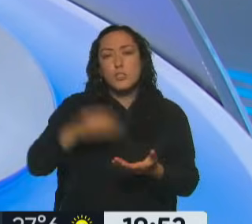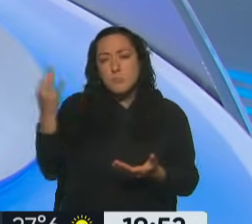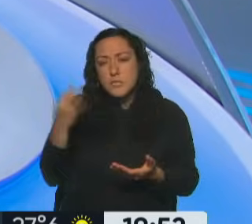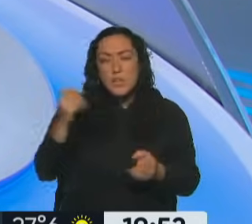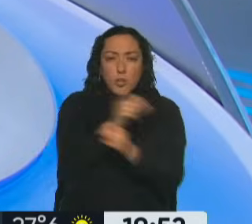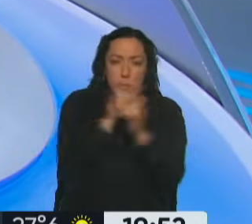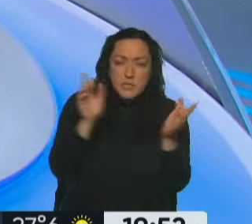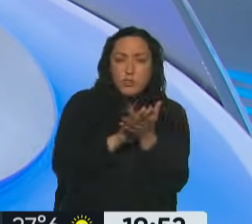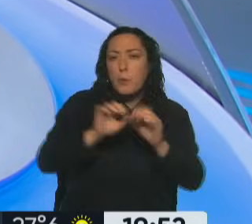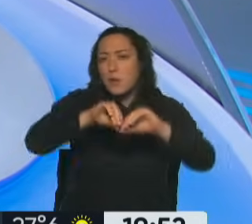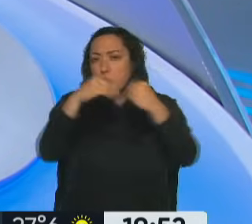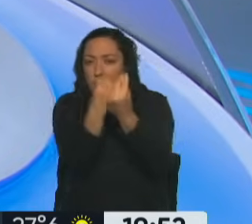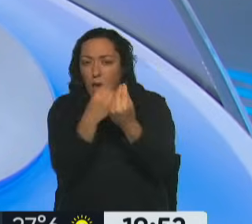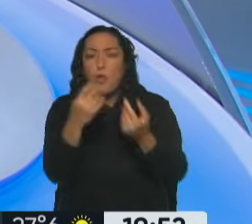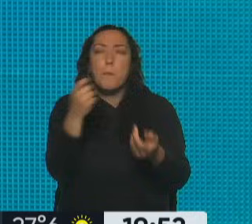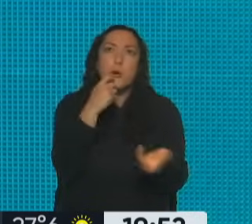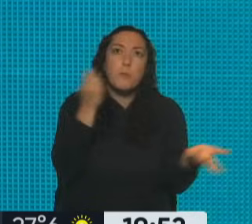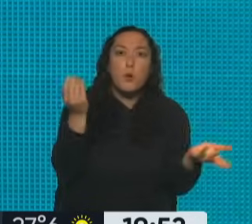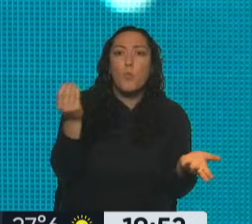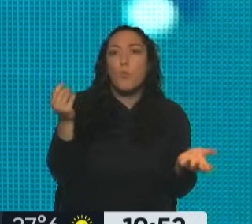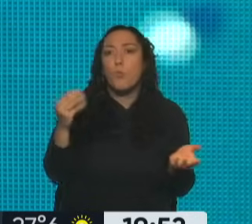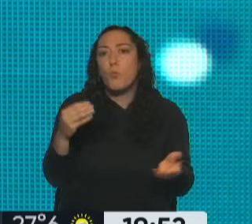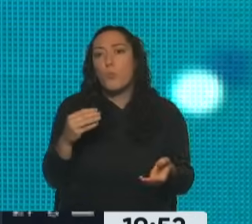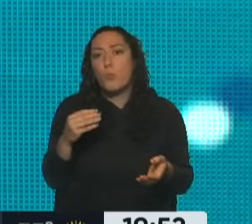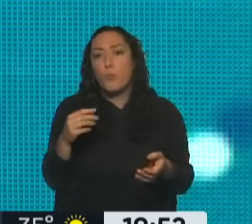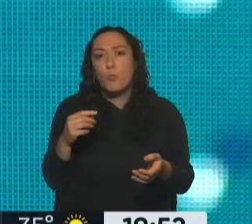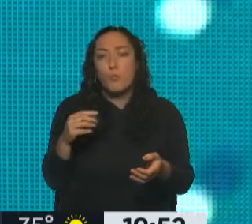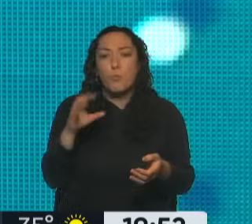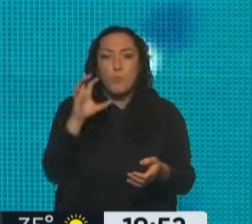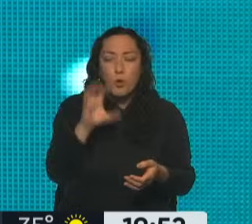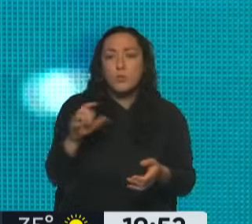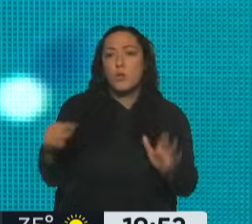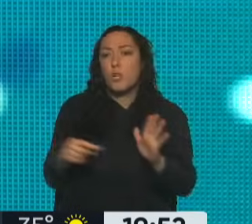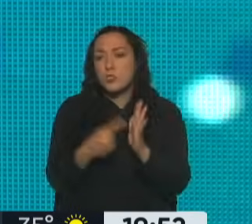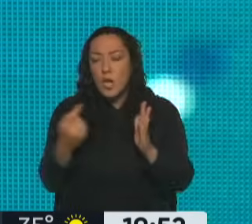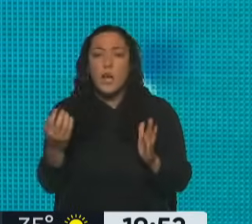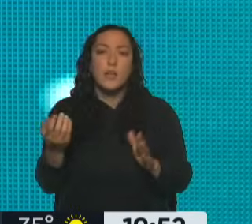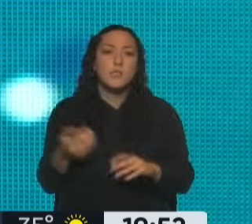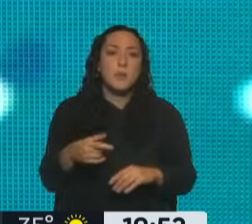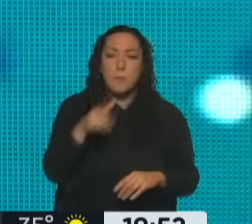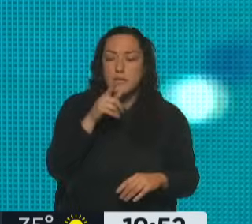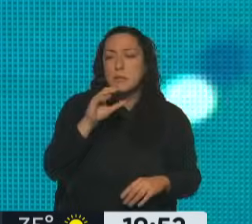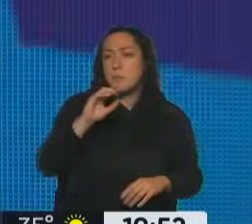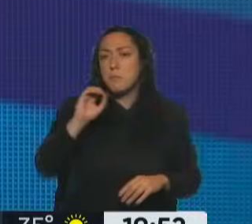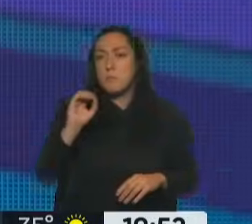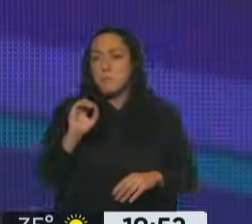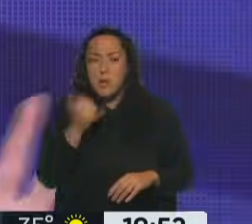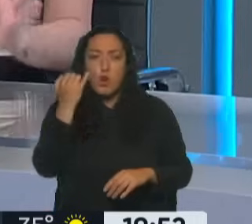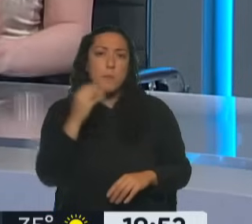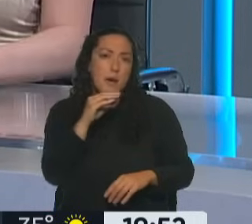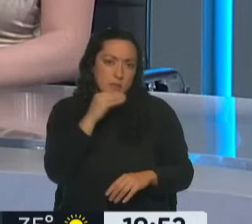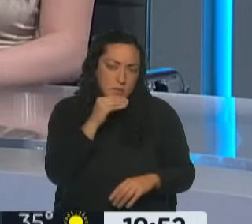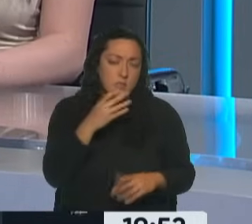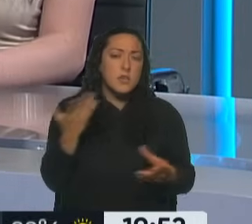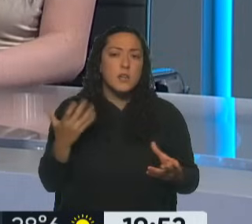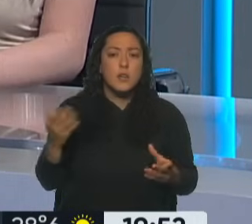se dieron los resultados? Pienso, por ejemplo, en la provincia de Buenos Aires, donde se esperaba a lo mejor una mejor performance de Sergio Massa, pero ¿hubo algo sorprendente en el mapa,